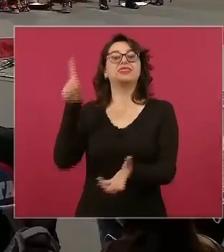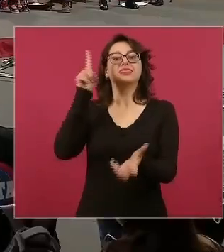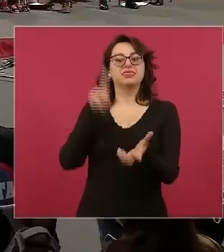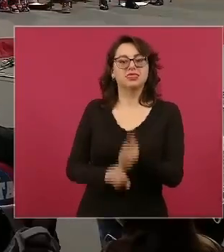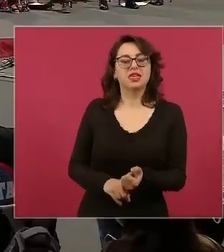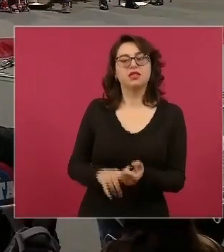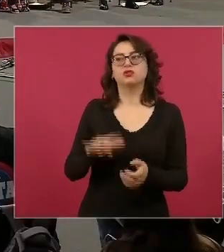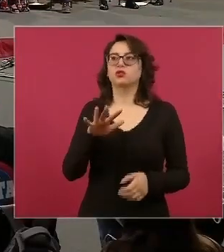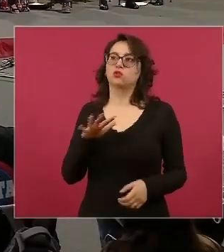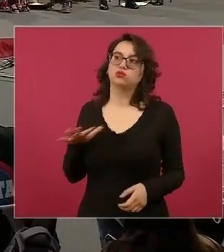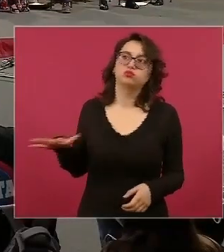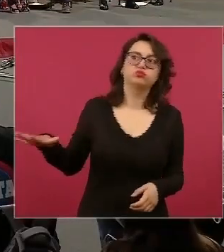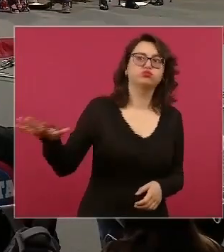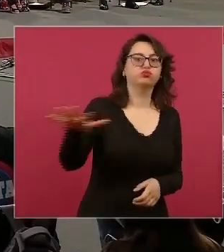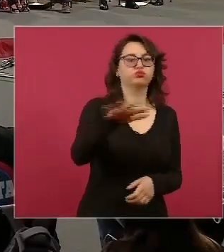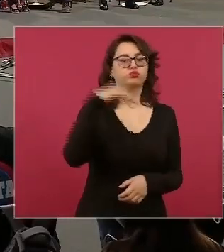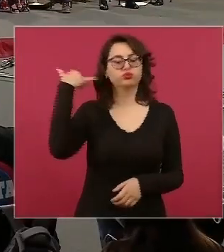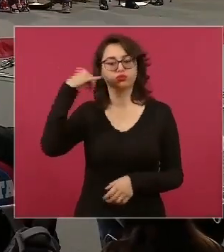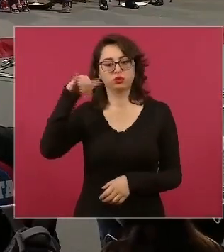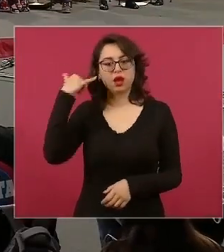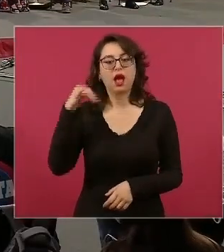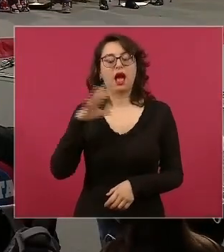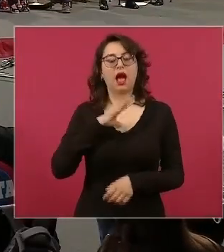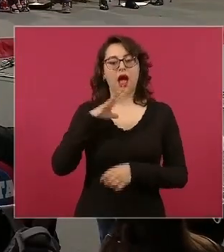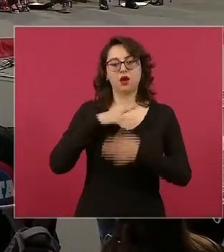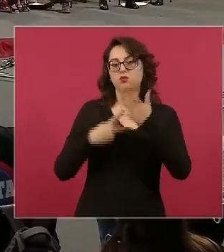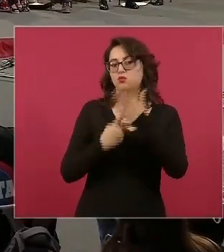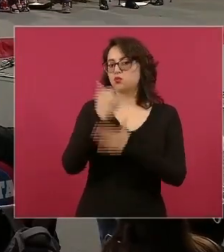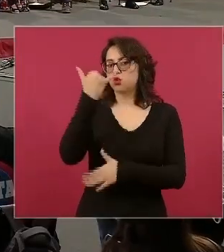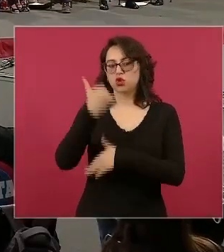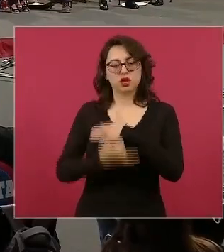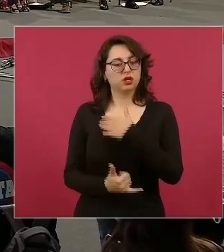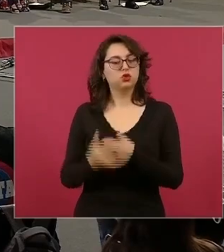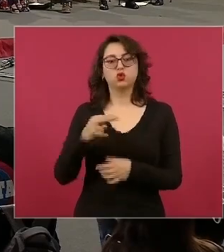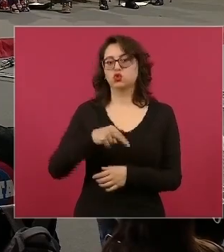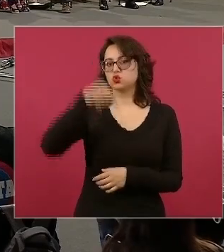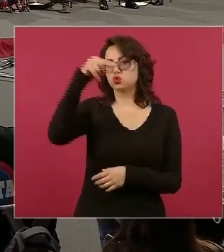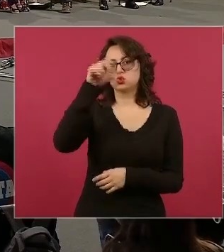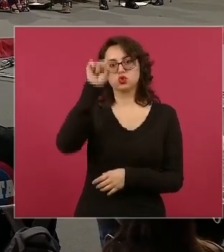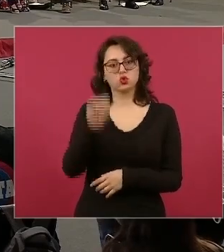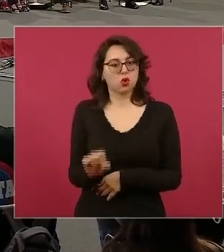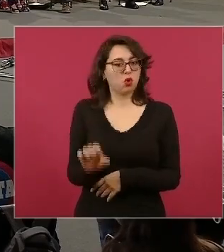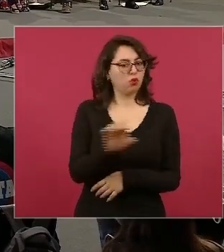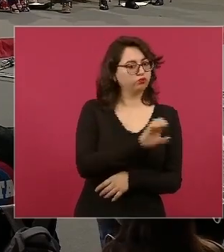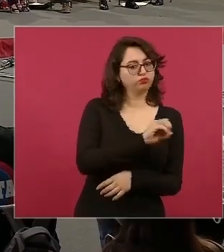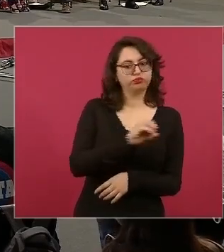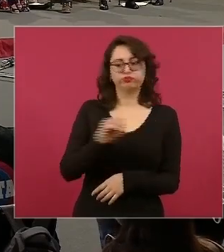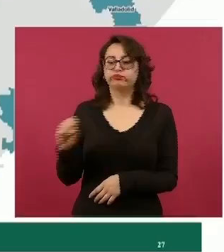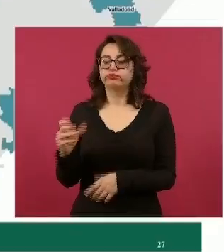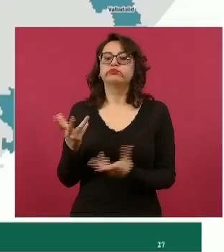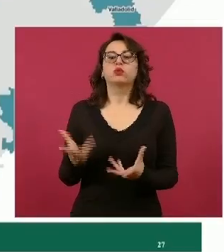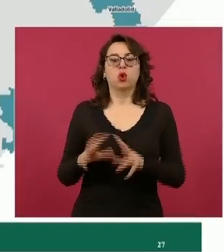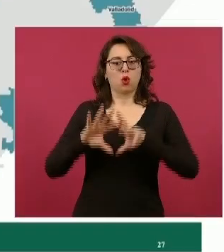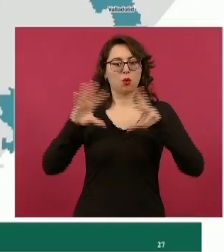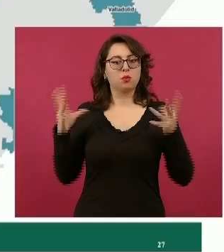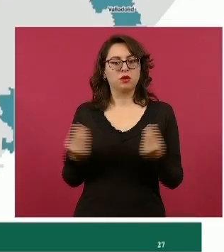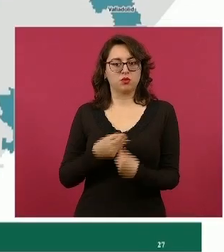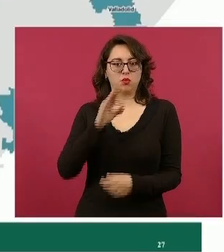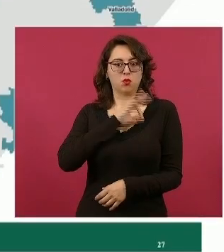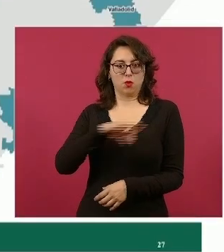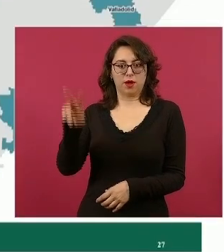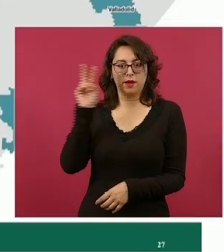en el mapa, tenemos en el oriente, tenemos en el poniente, tenemos en el sur del Estado, con lo cual estamos generando una mucho mejor